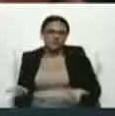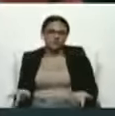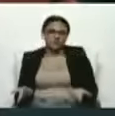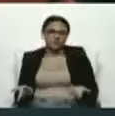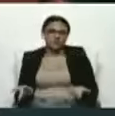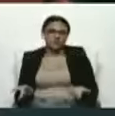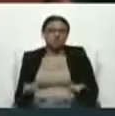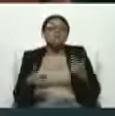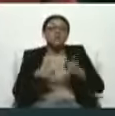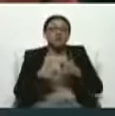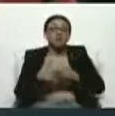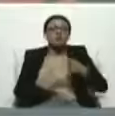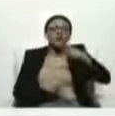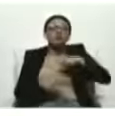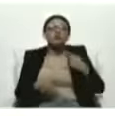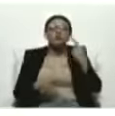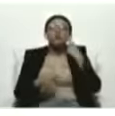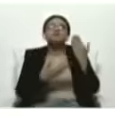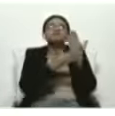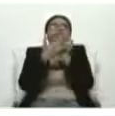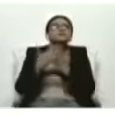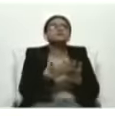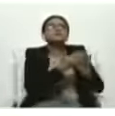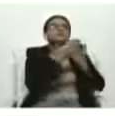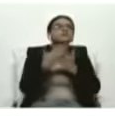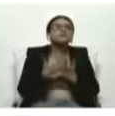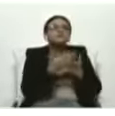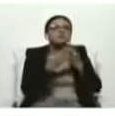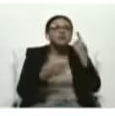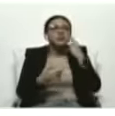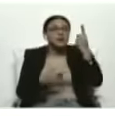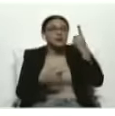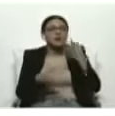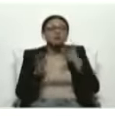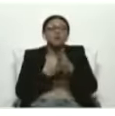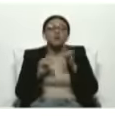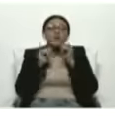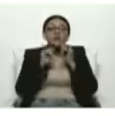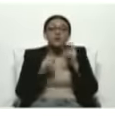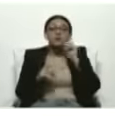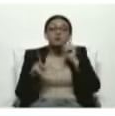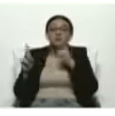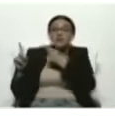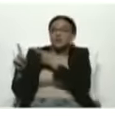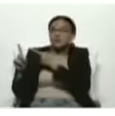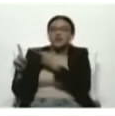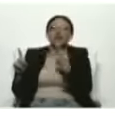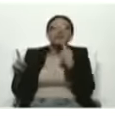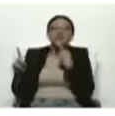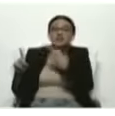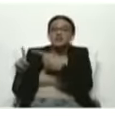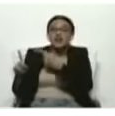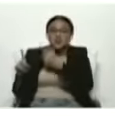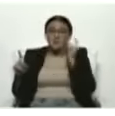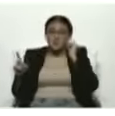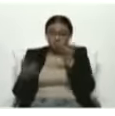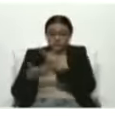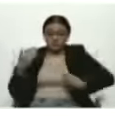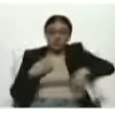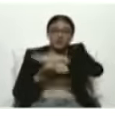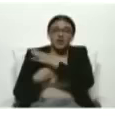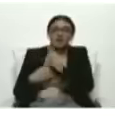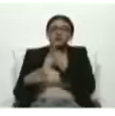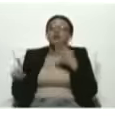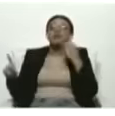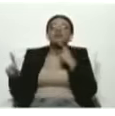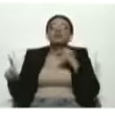Monde, analiza narcocandidata, slash narcocandidata. Por supuesto, lo pone, lo que el artículo de Le Monde es